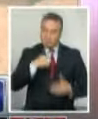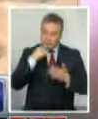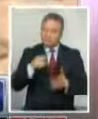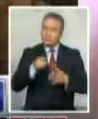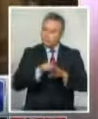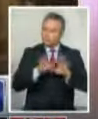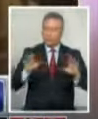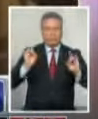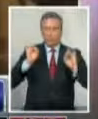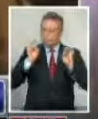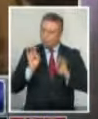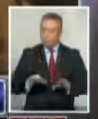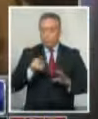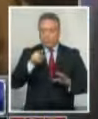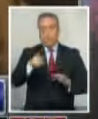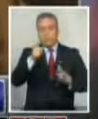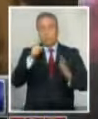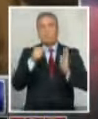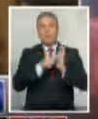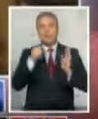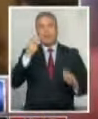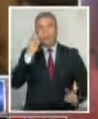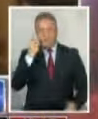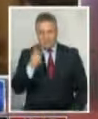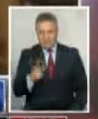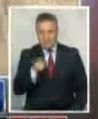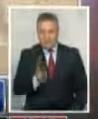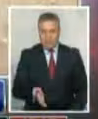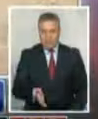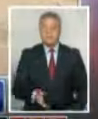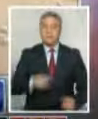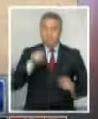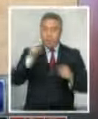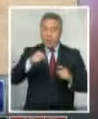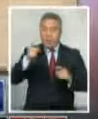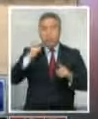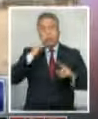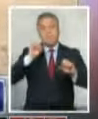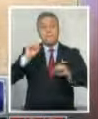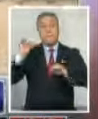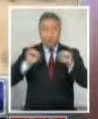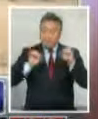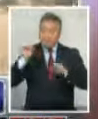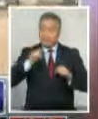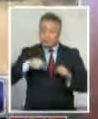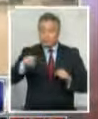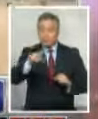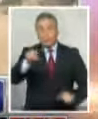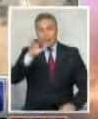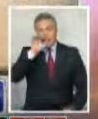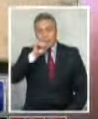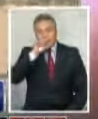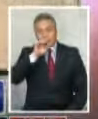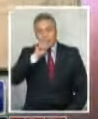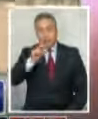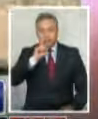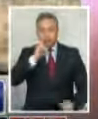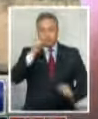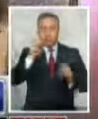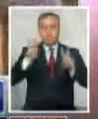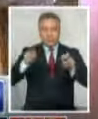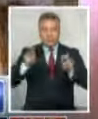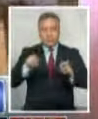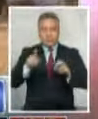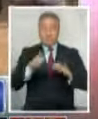totalmente zanjado desde el punto de vista jurídico. Sin embargo, hemos visto que desde el punto de vista político, obviamente en el Perú hay un tema latente, hay